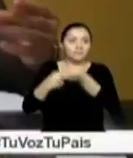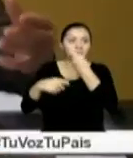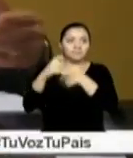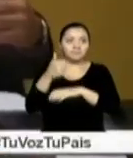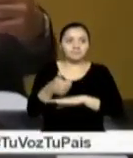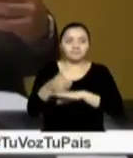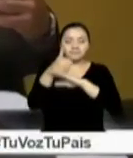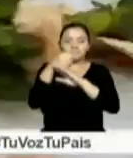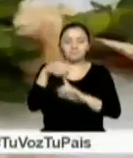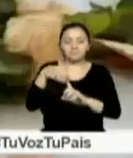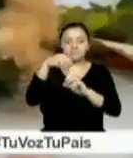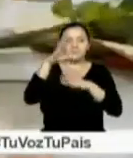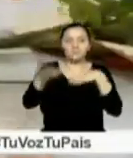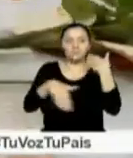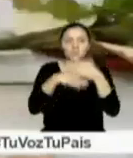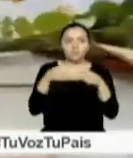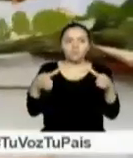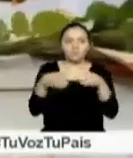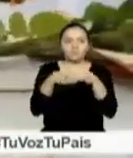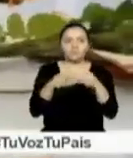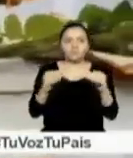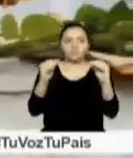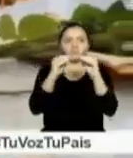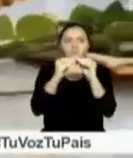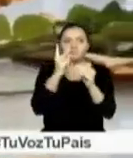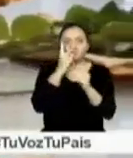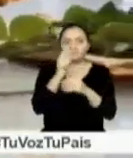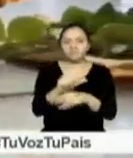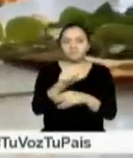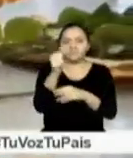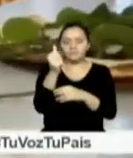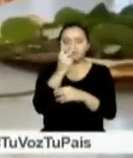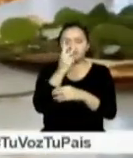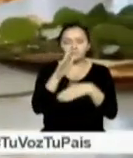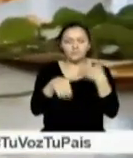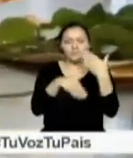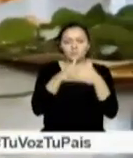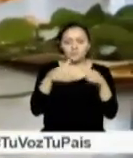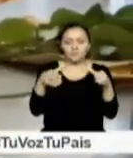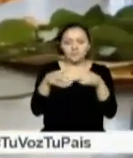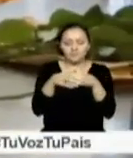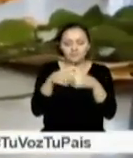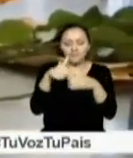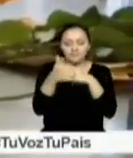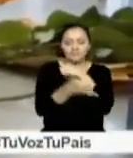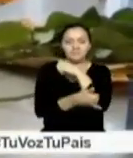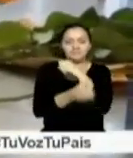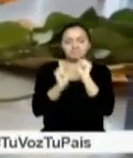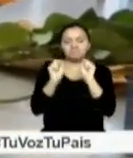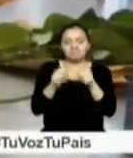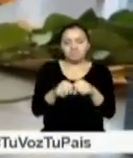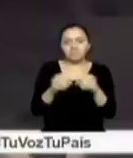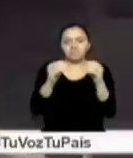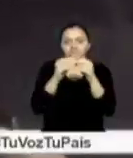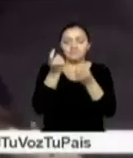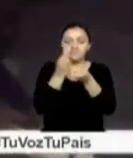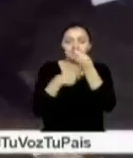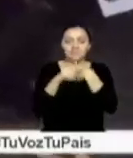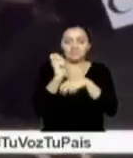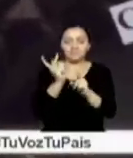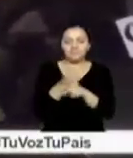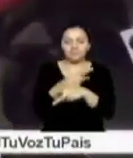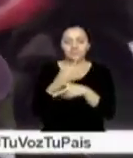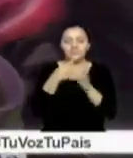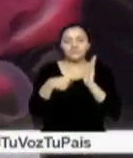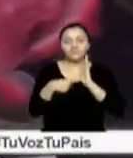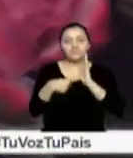privilegiada por sobre todas las otras rosas que este país puede llegar a importar un